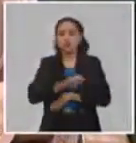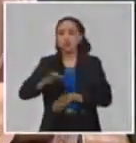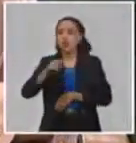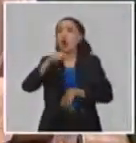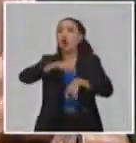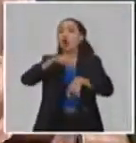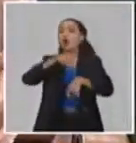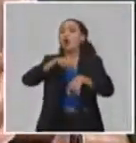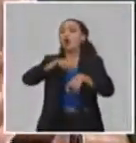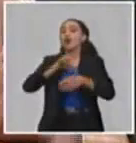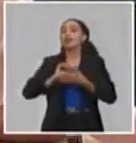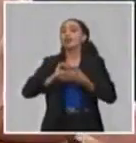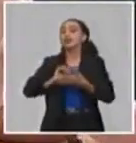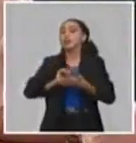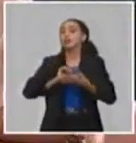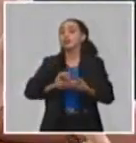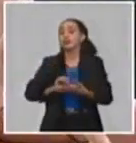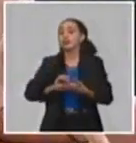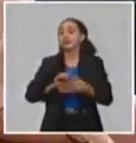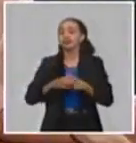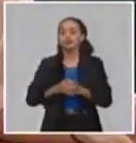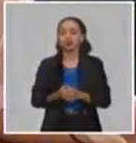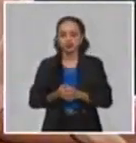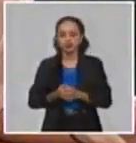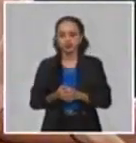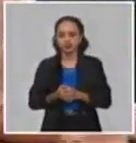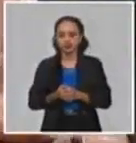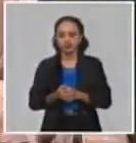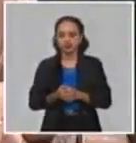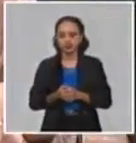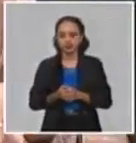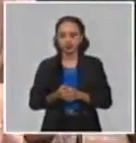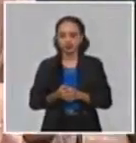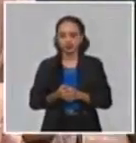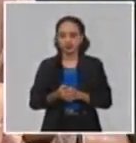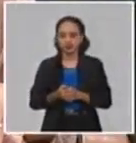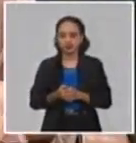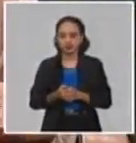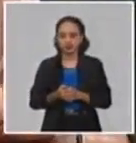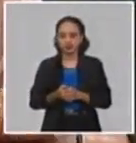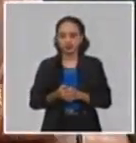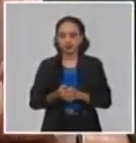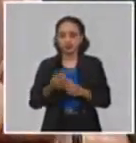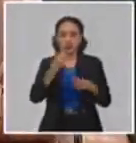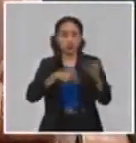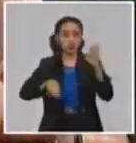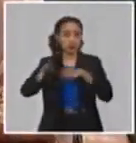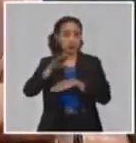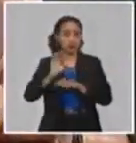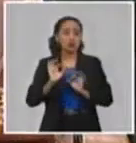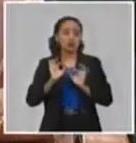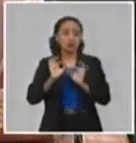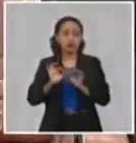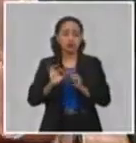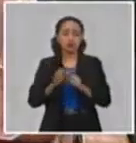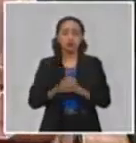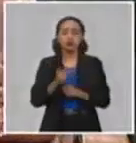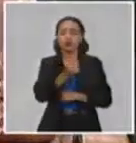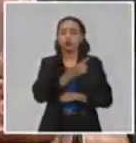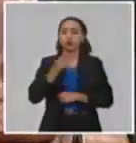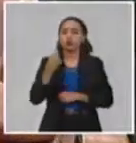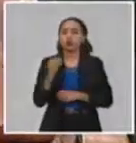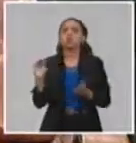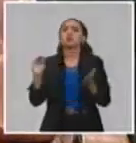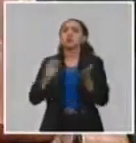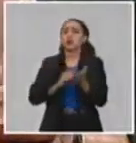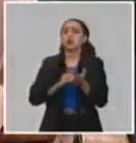de servicio. Pudiera parecer obvio, pero eso estaba centralizado en el MINSIN, o sea, nosotros establecíamos los